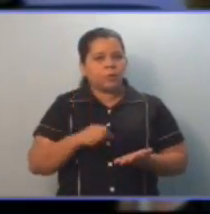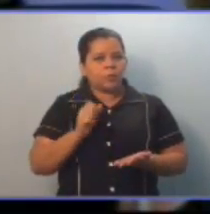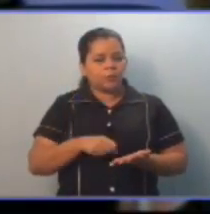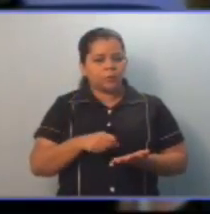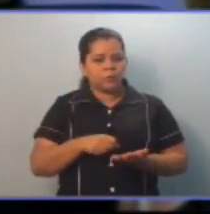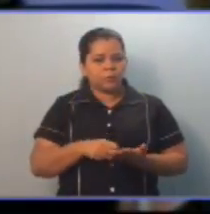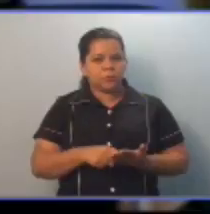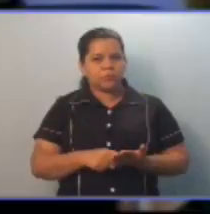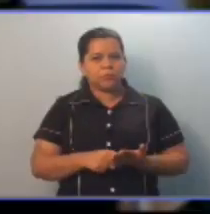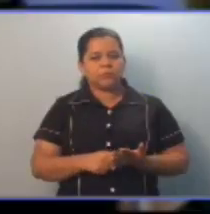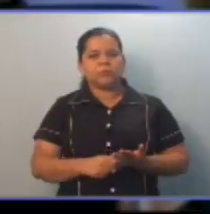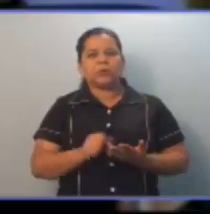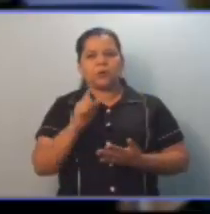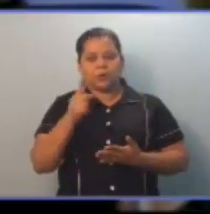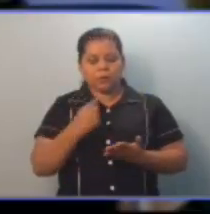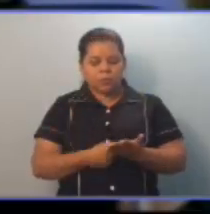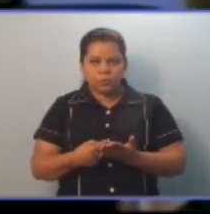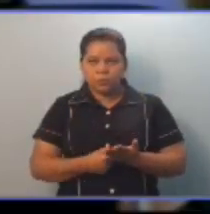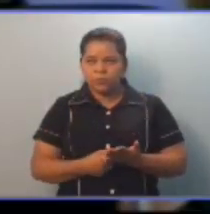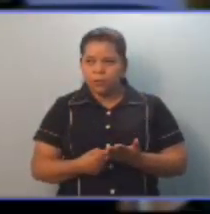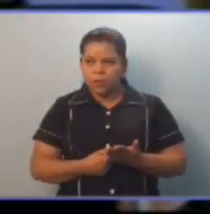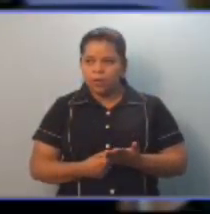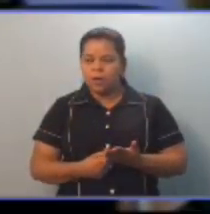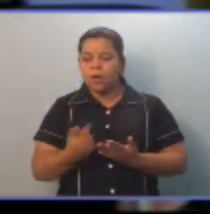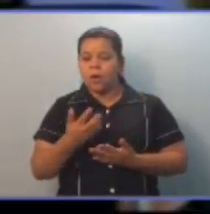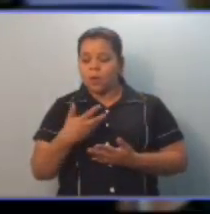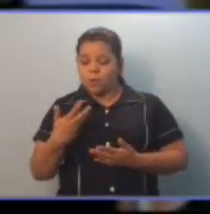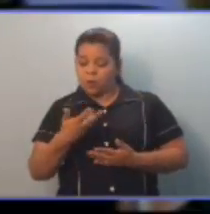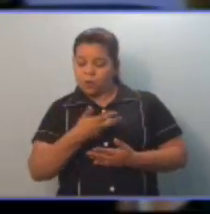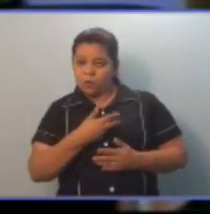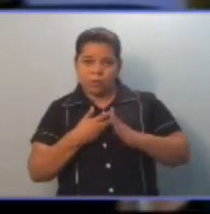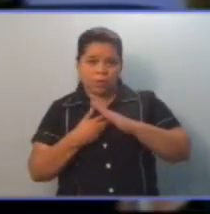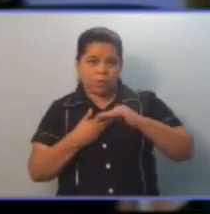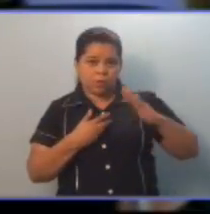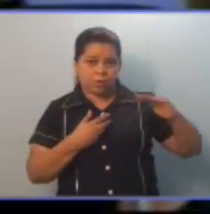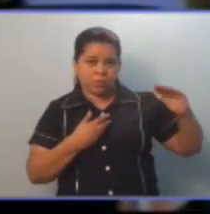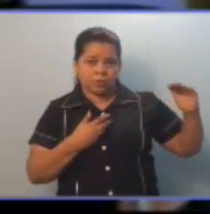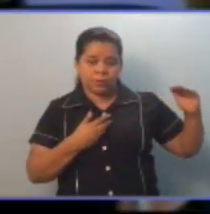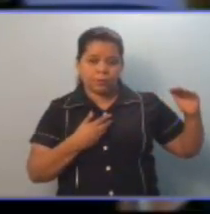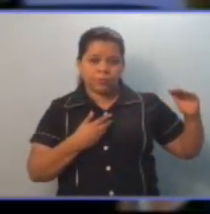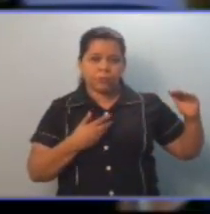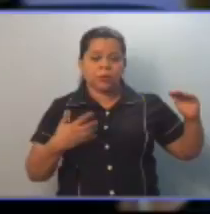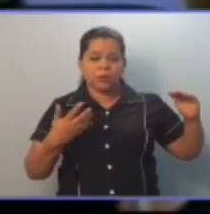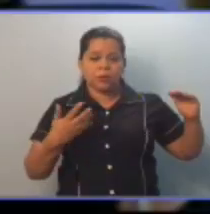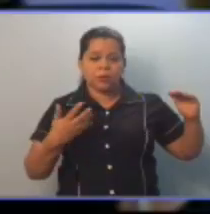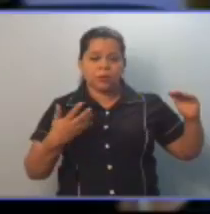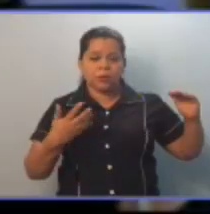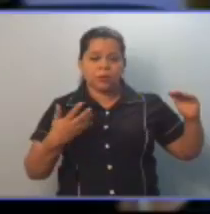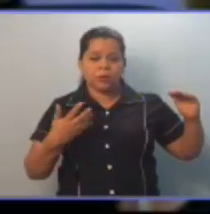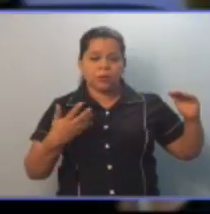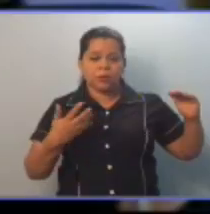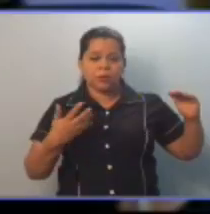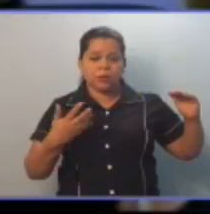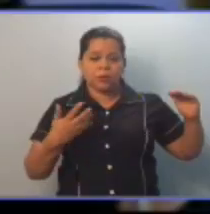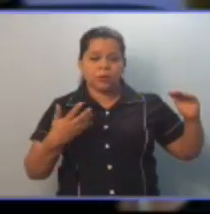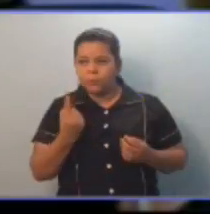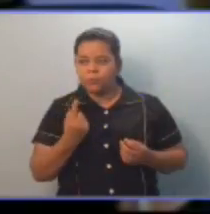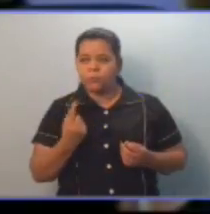tribunal constitucional, y en este caso en nuestro país, donde buscamos preservar,